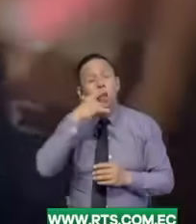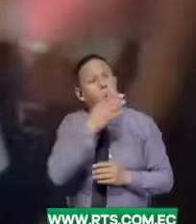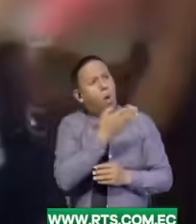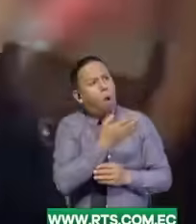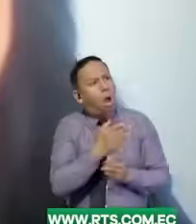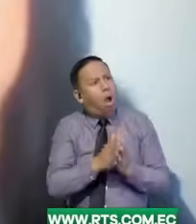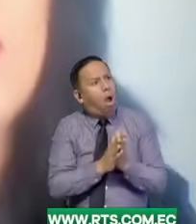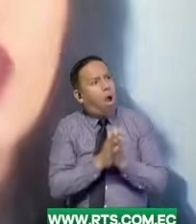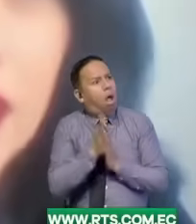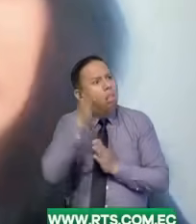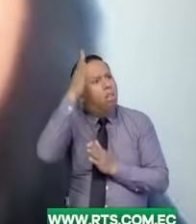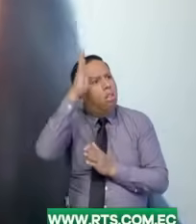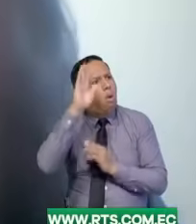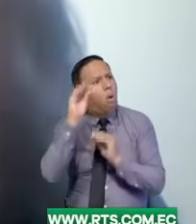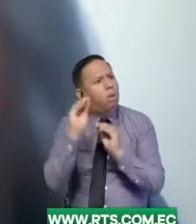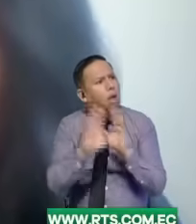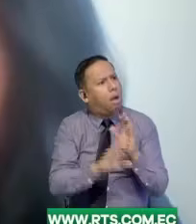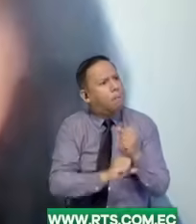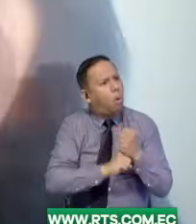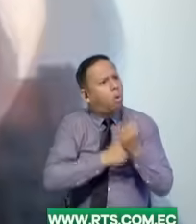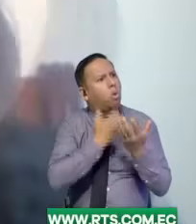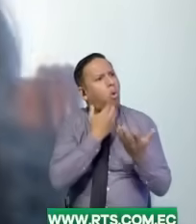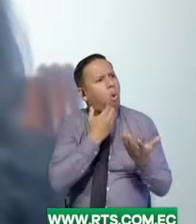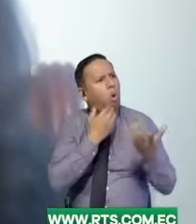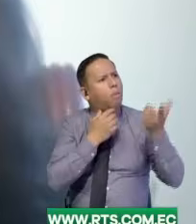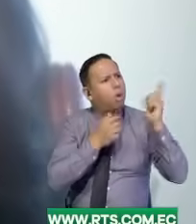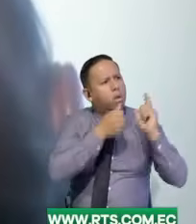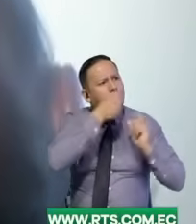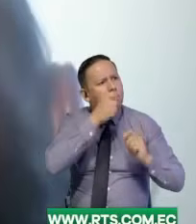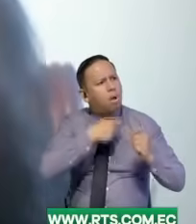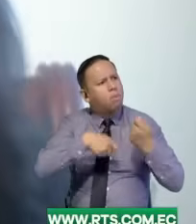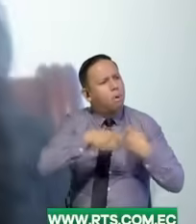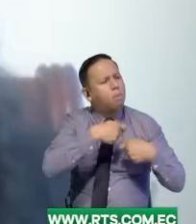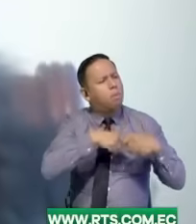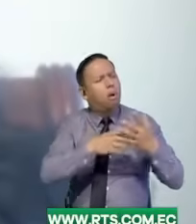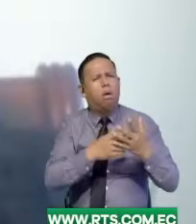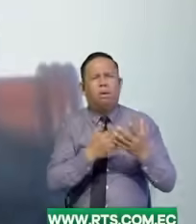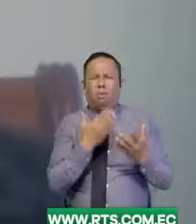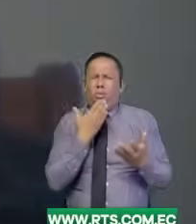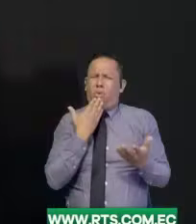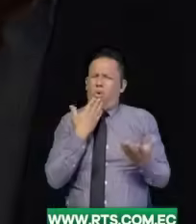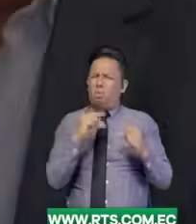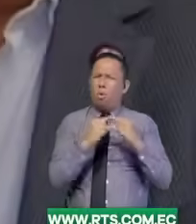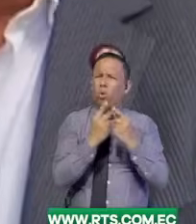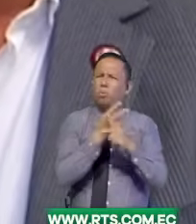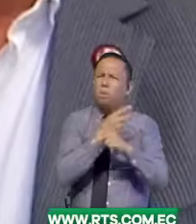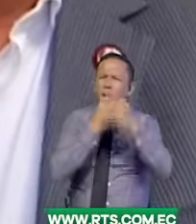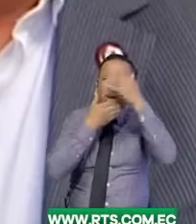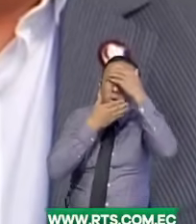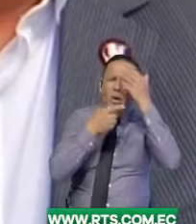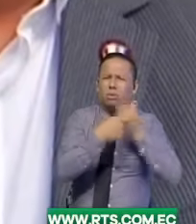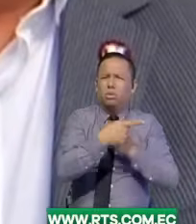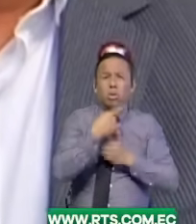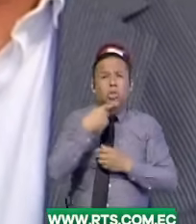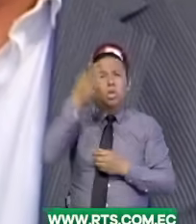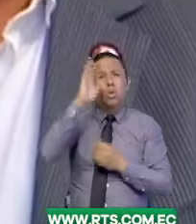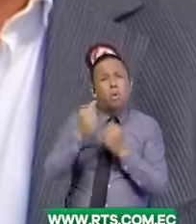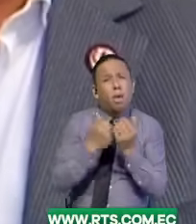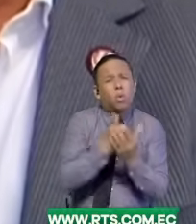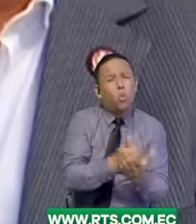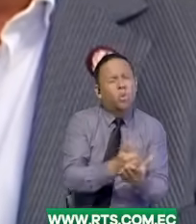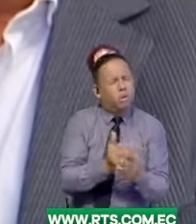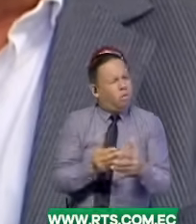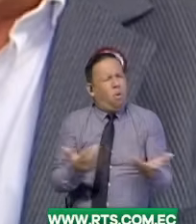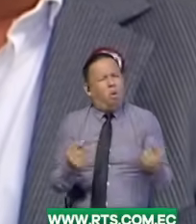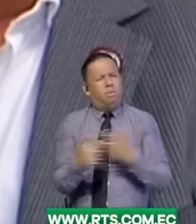con la bendición de Dios, estamos saliendo. ¿Cómo un terrorista dice con la ayuda de Dios? Les incitan a nuestra juventud